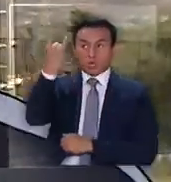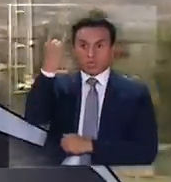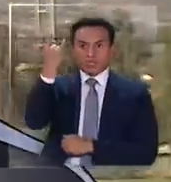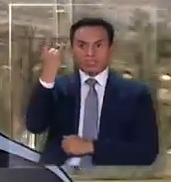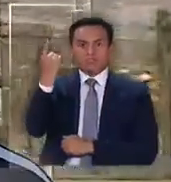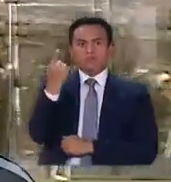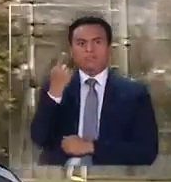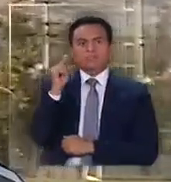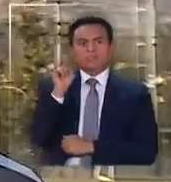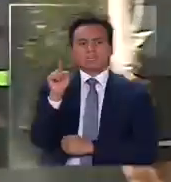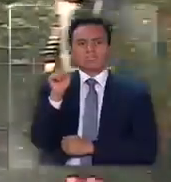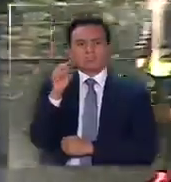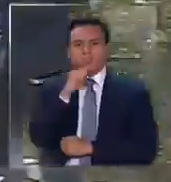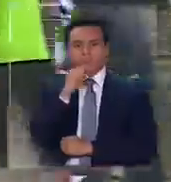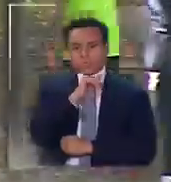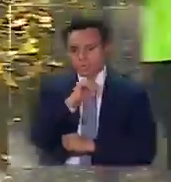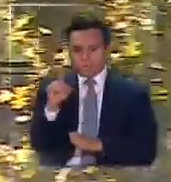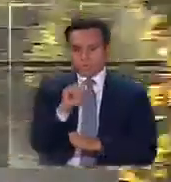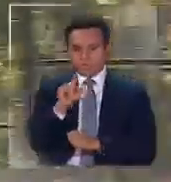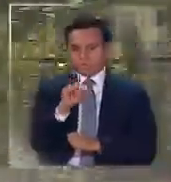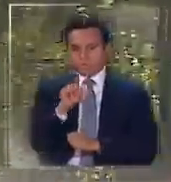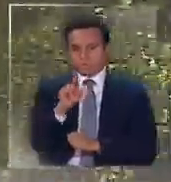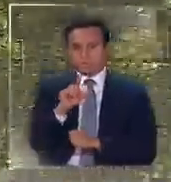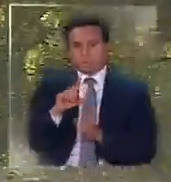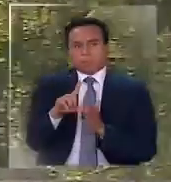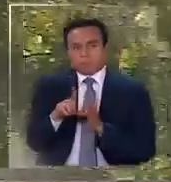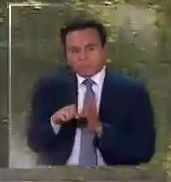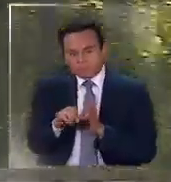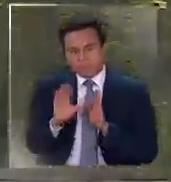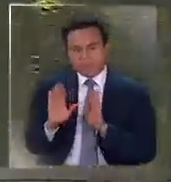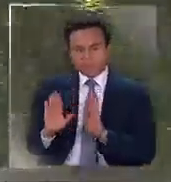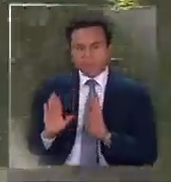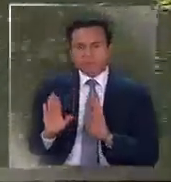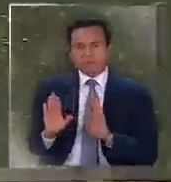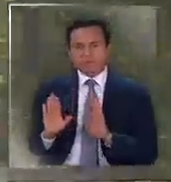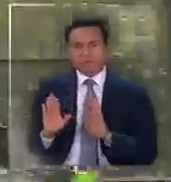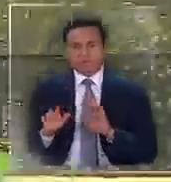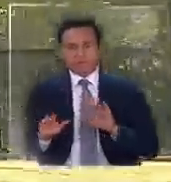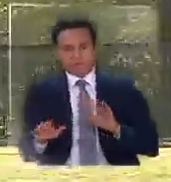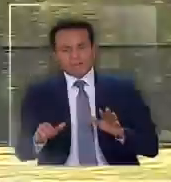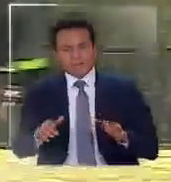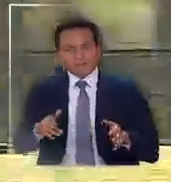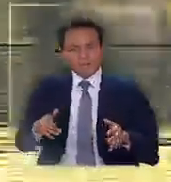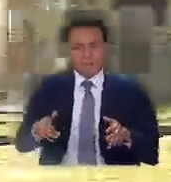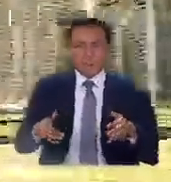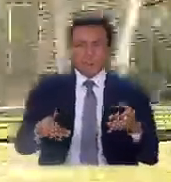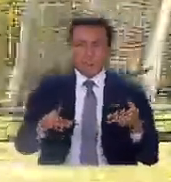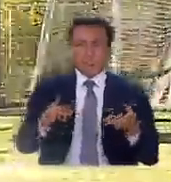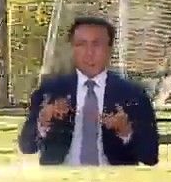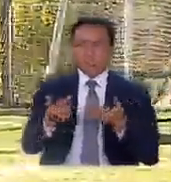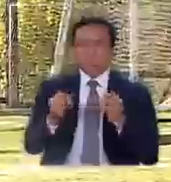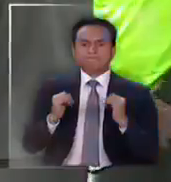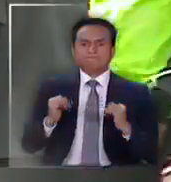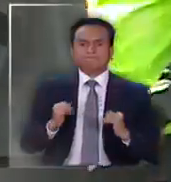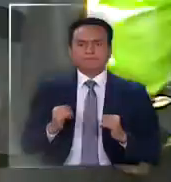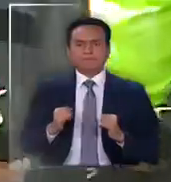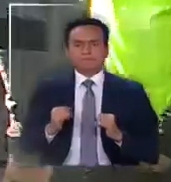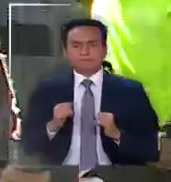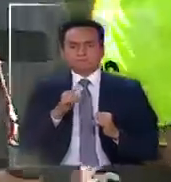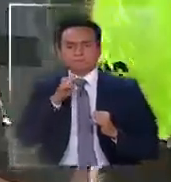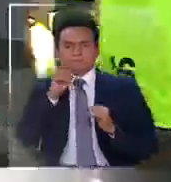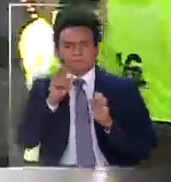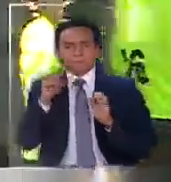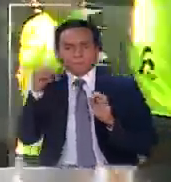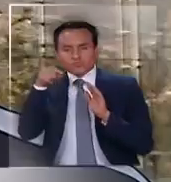generalmente no es tan rápido. Digamos, son más lentos, un poco más... Los movimientos no son tan finos,